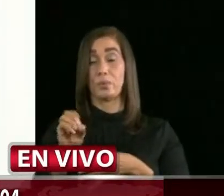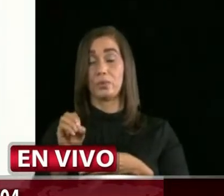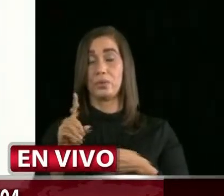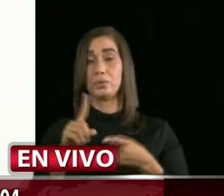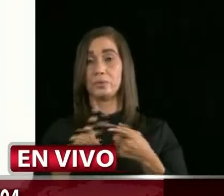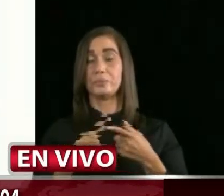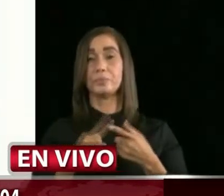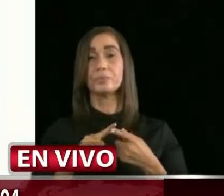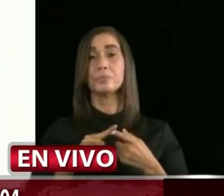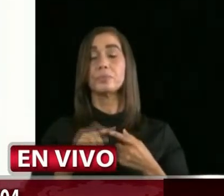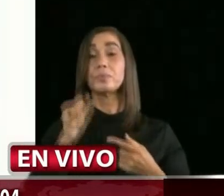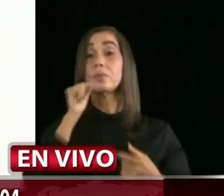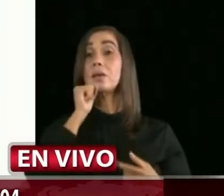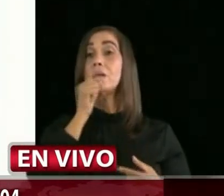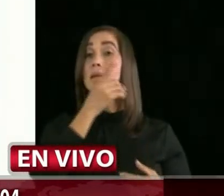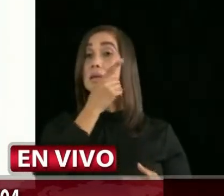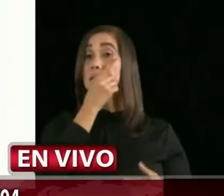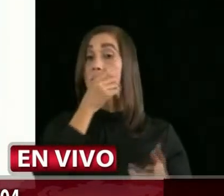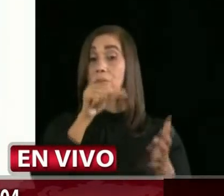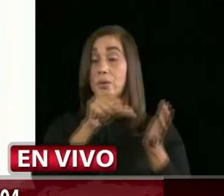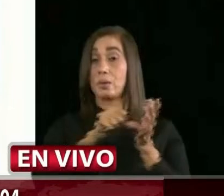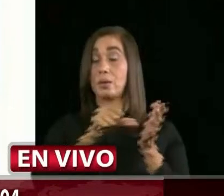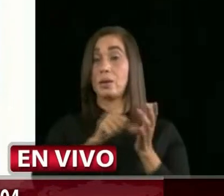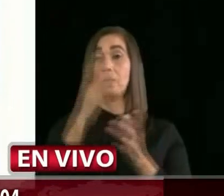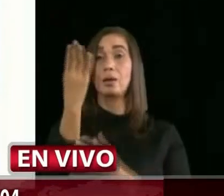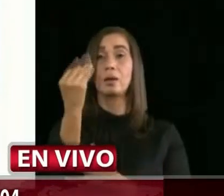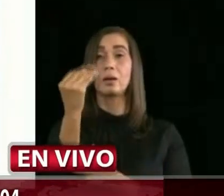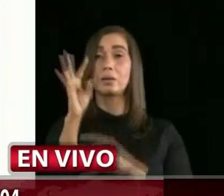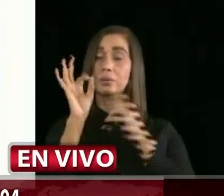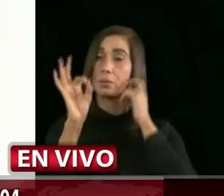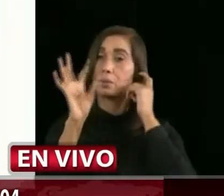17.52%. Santo Domingo Distrito,